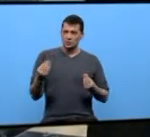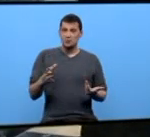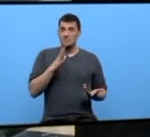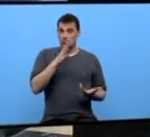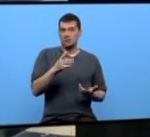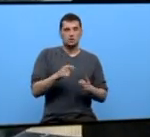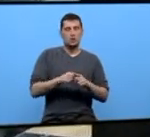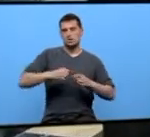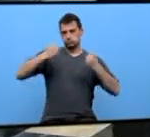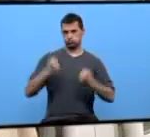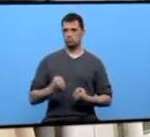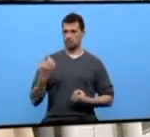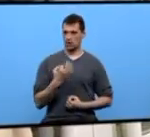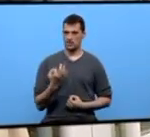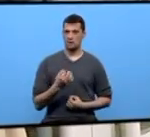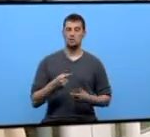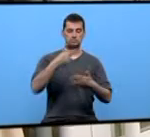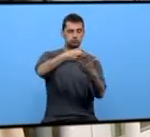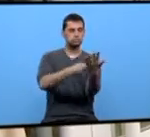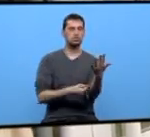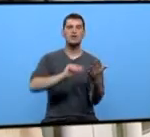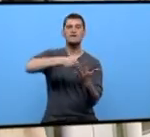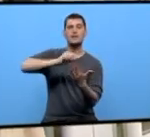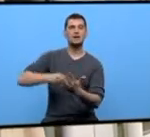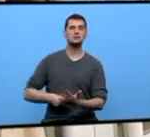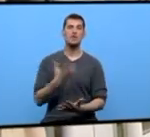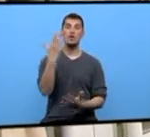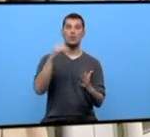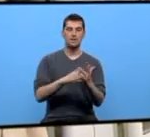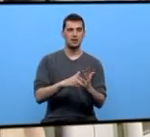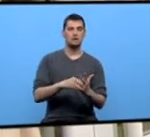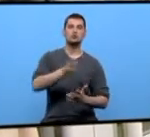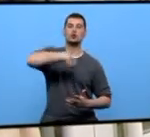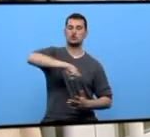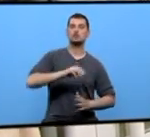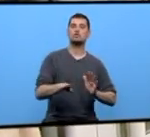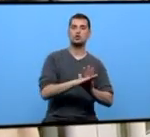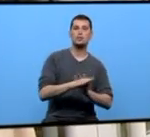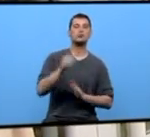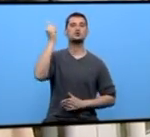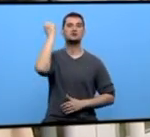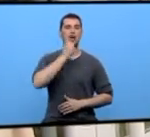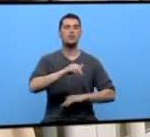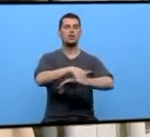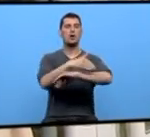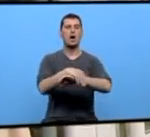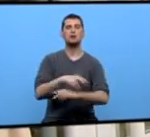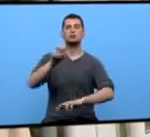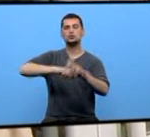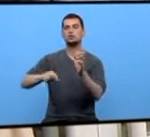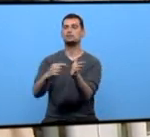se resignarán. Temos máis de 5.000 sinaturas en este momento, vamos a continuar os sábados indo pola